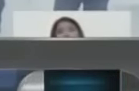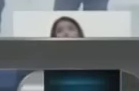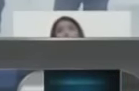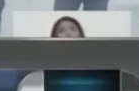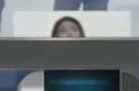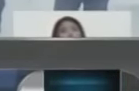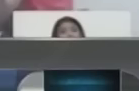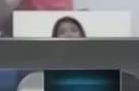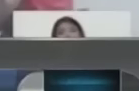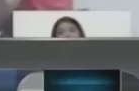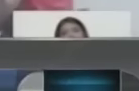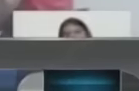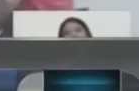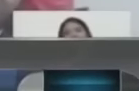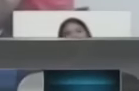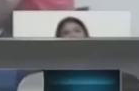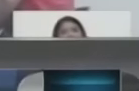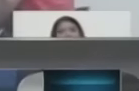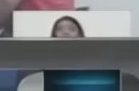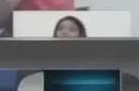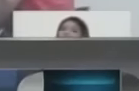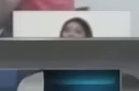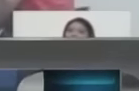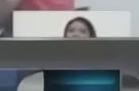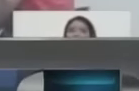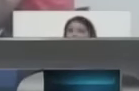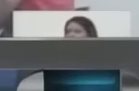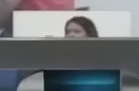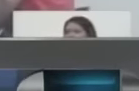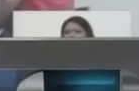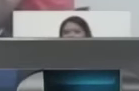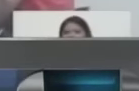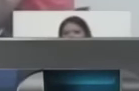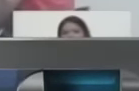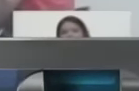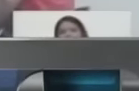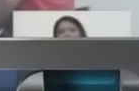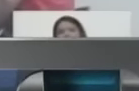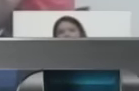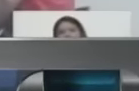sanitario acaparados. Han debido ser vendidos en diciembre.